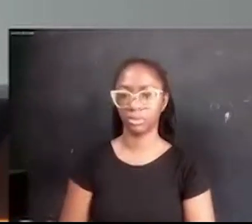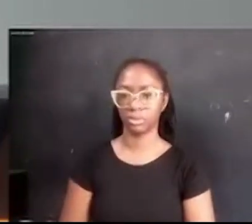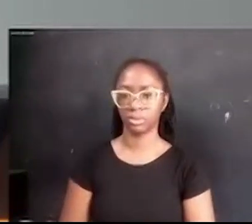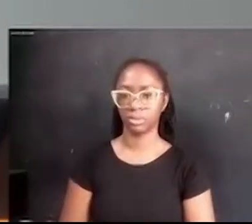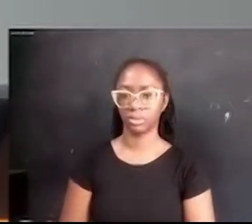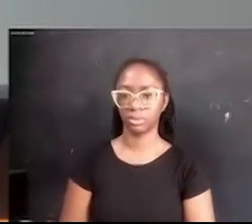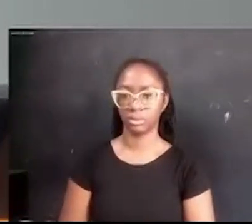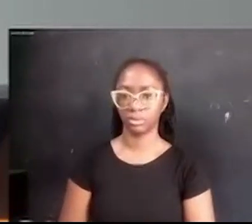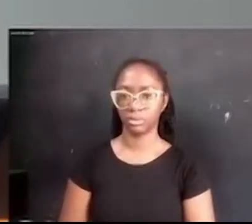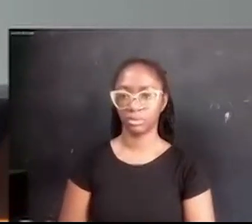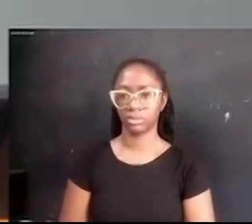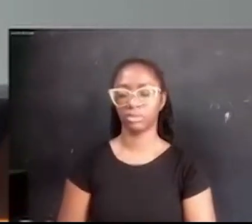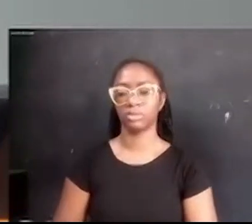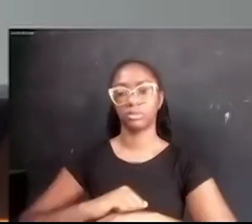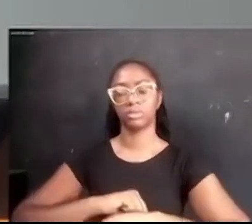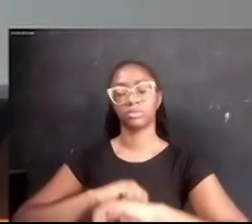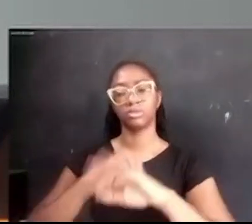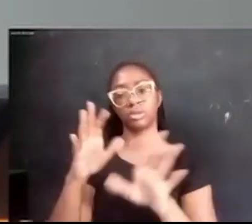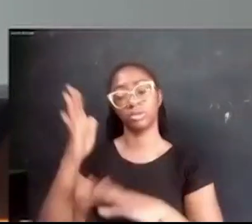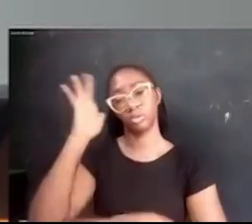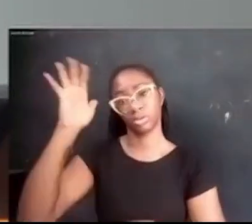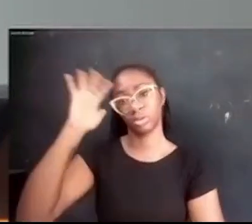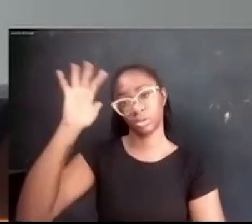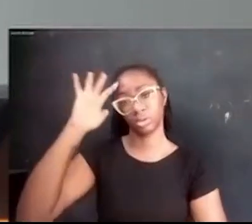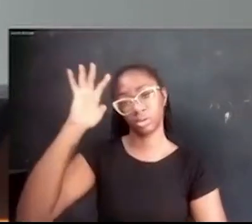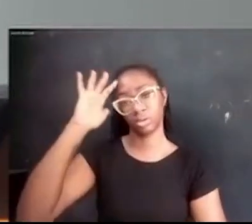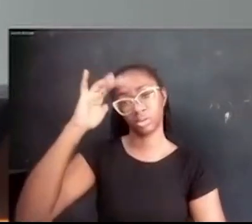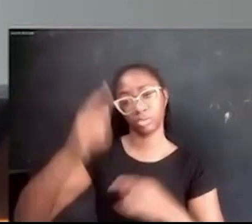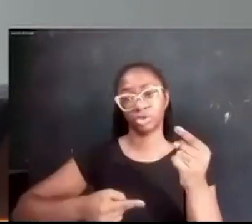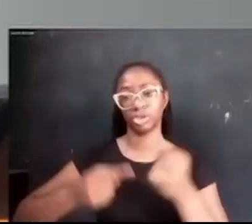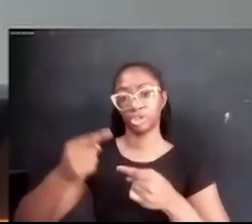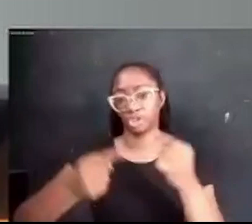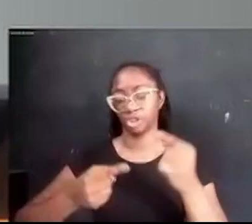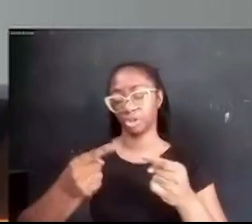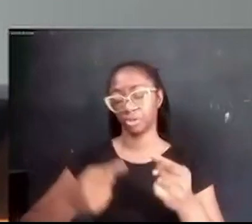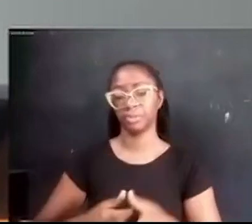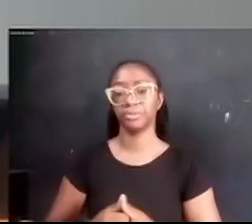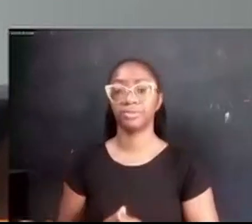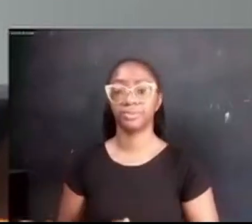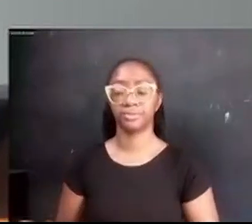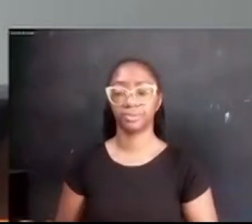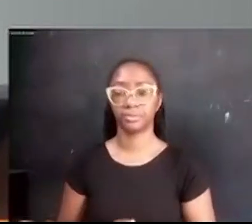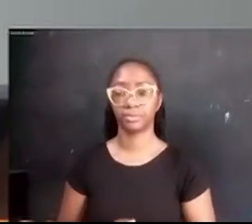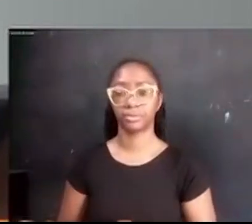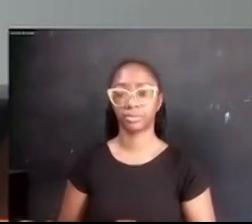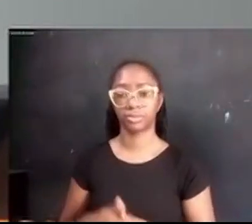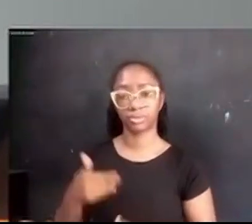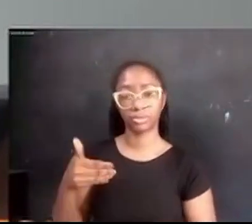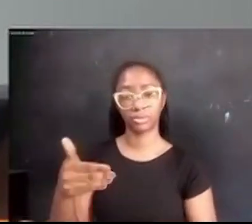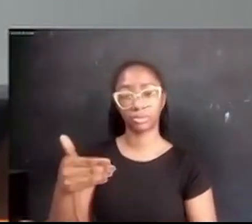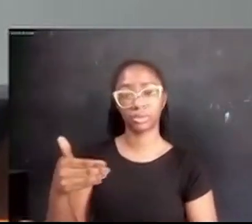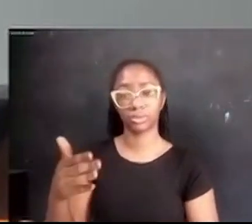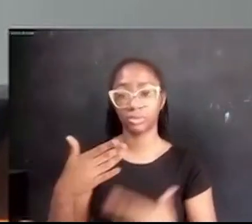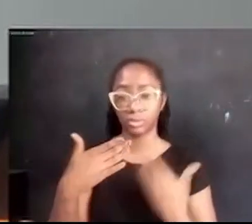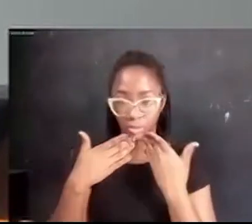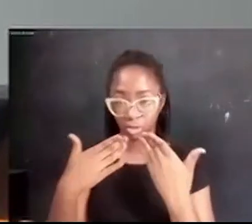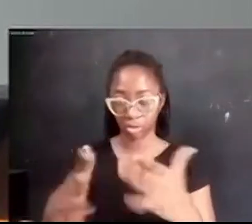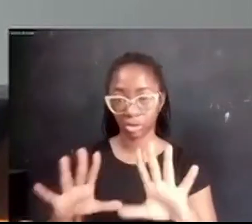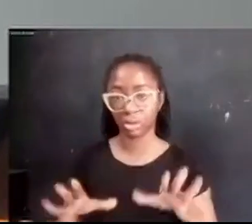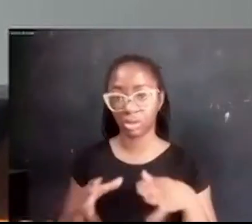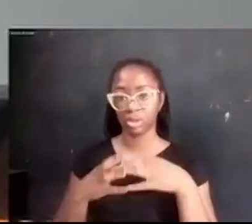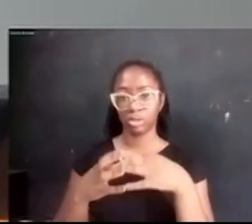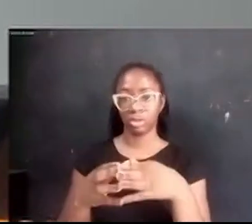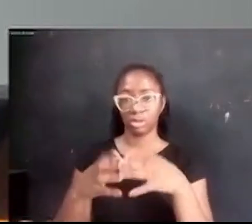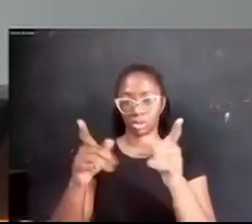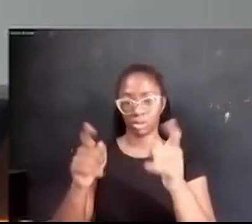Estructuran nuestra imaginación política. Una cultura se presenta como un conjunto complejo de